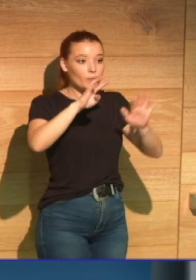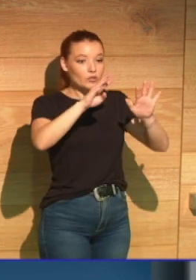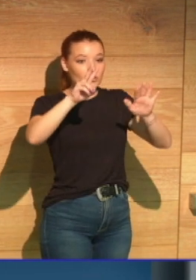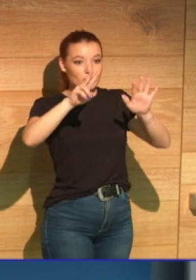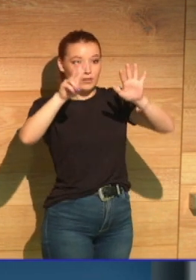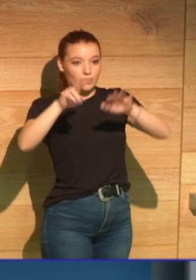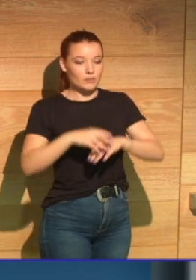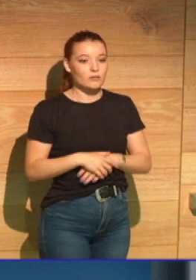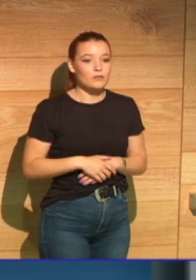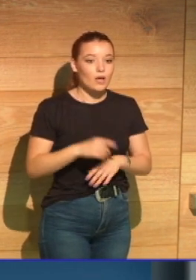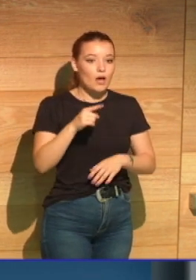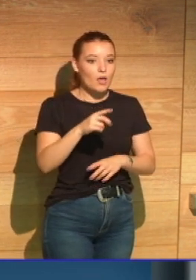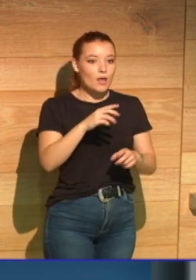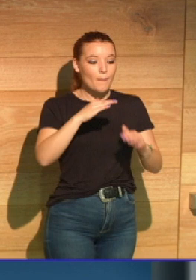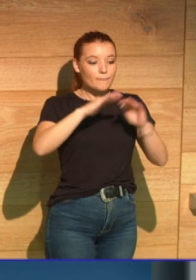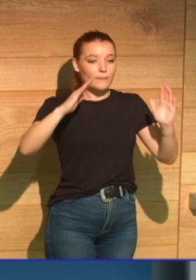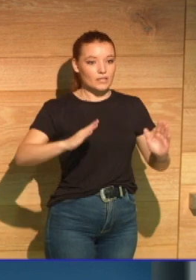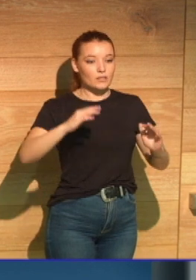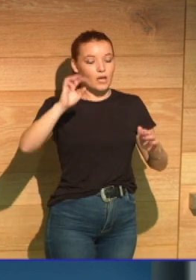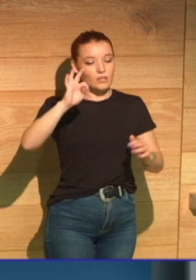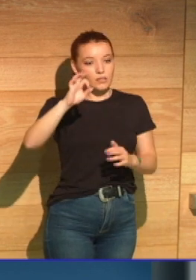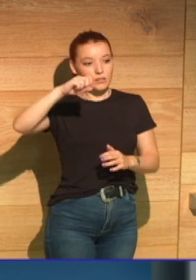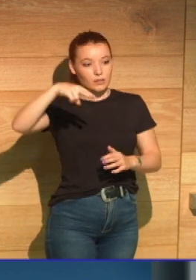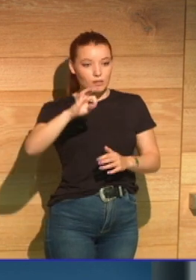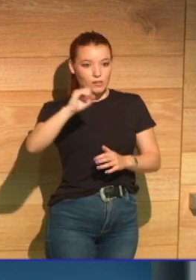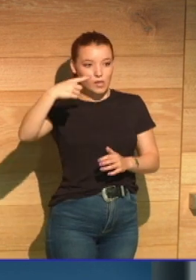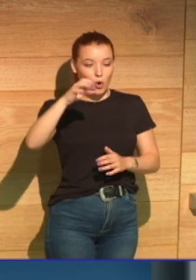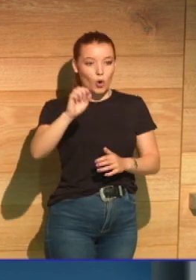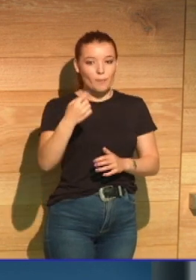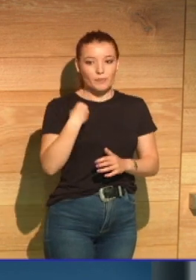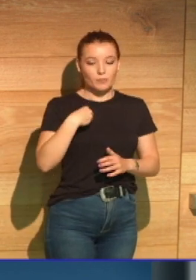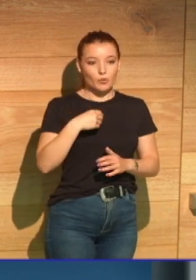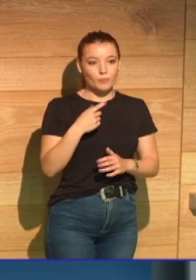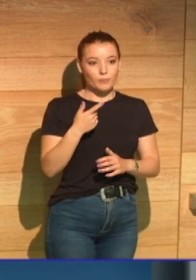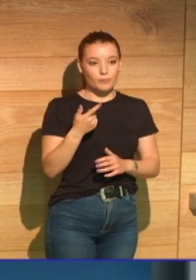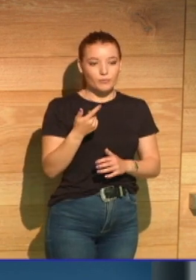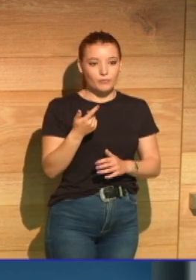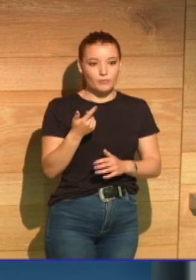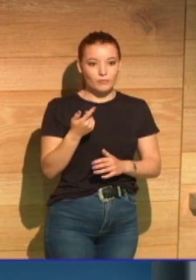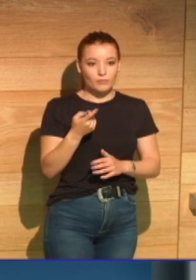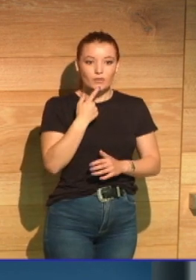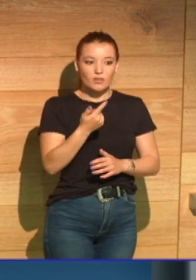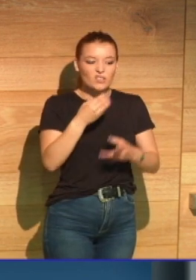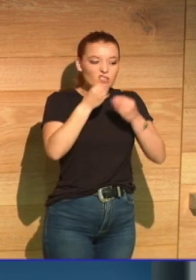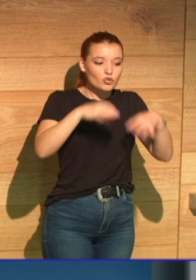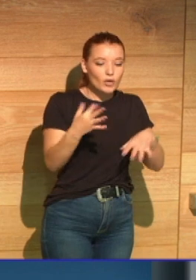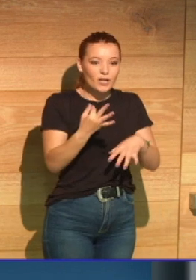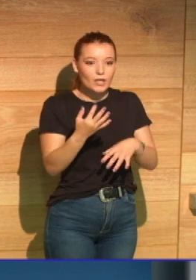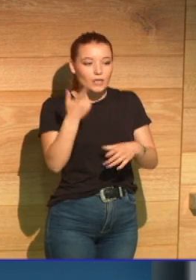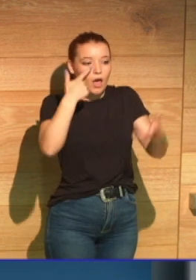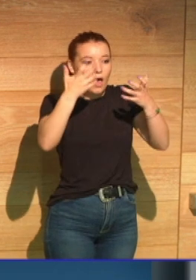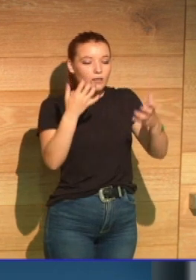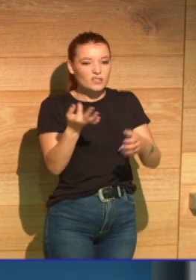serie de discusiones sobre la relevancia del museo el día de hoy. Un museo que detonaba e imponía lo que era la historia, lo que era el arte, lo que era